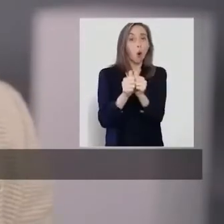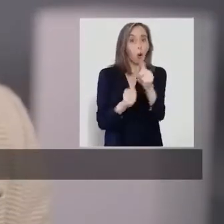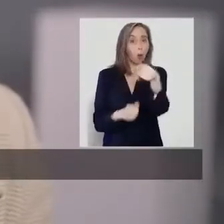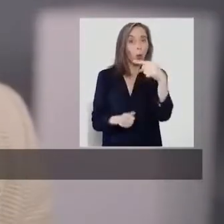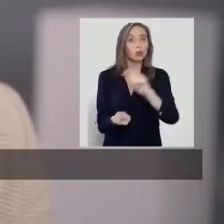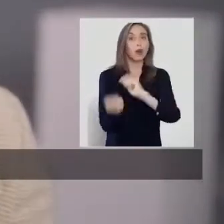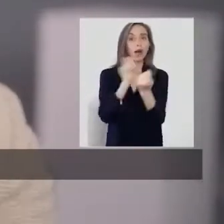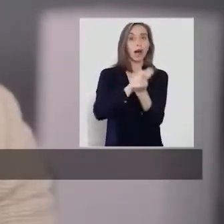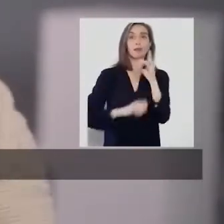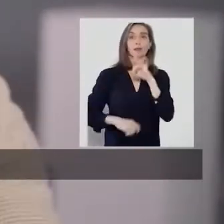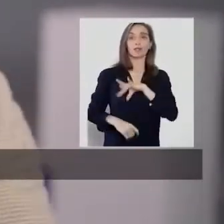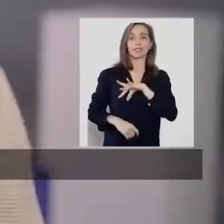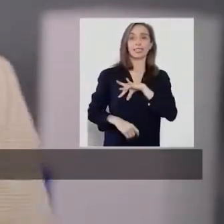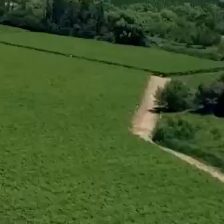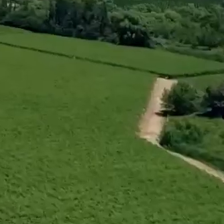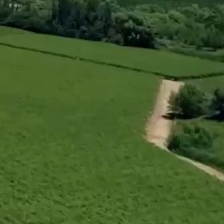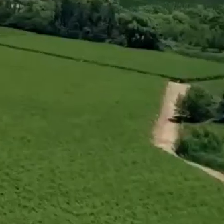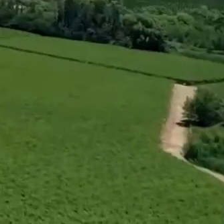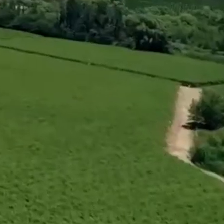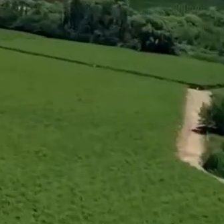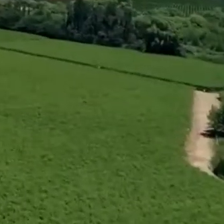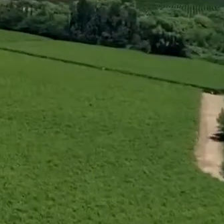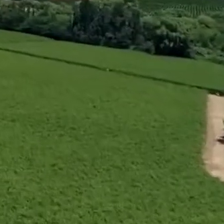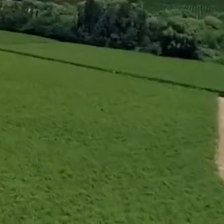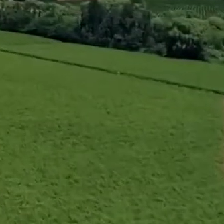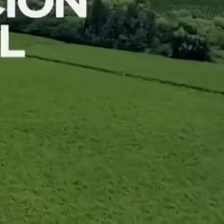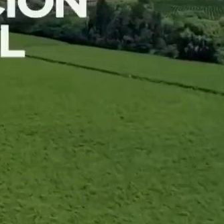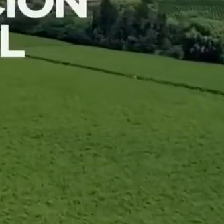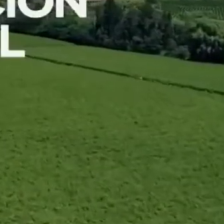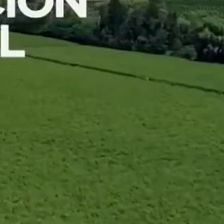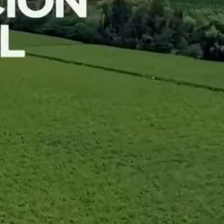AA62. Juntos, cambiemos Chile.